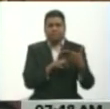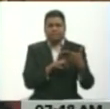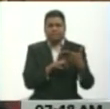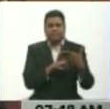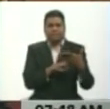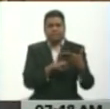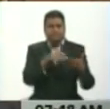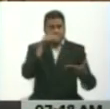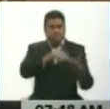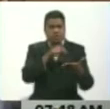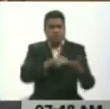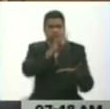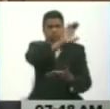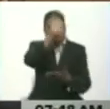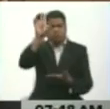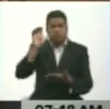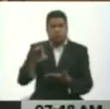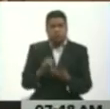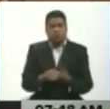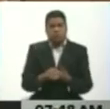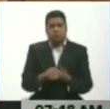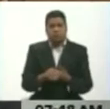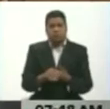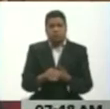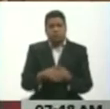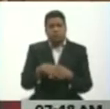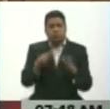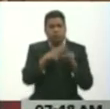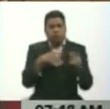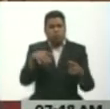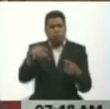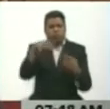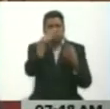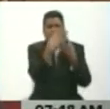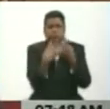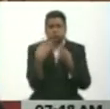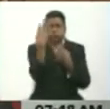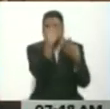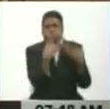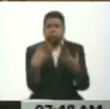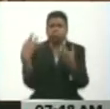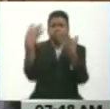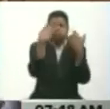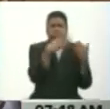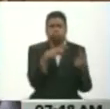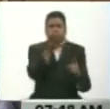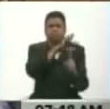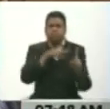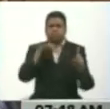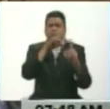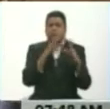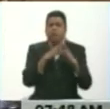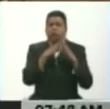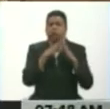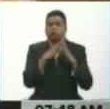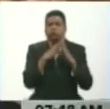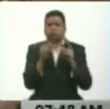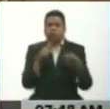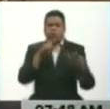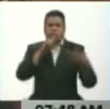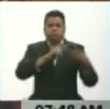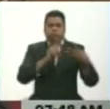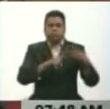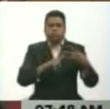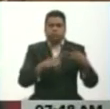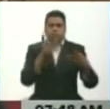de estas ciudades, con la influencia que tiene, ¿no? Bogotá en toda Colombia, Madrid en toda España, y Miami en el mayamerismo, que